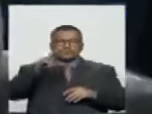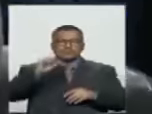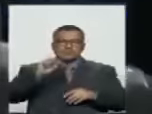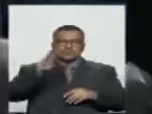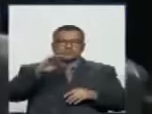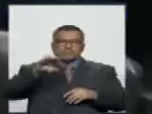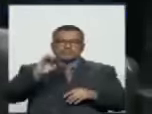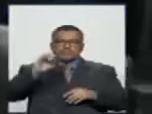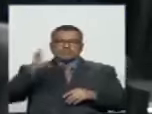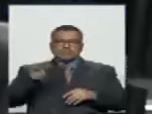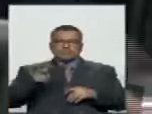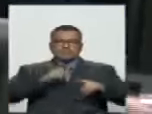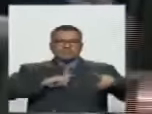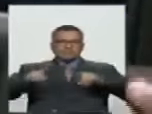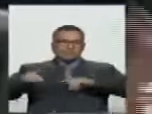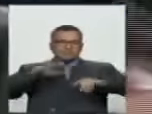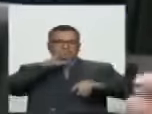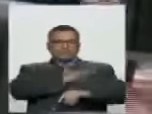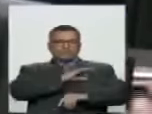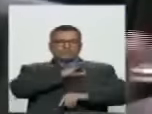a los dirigentes sociales,